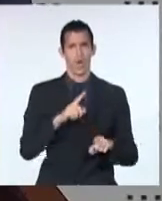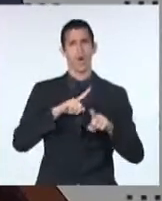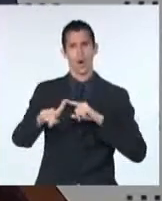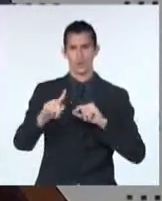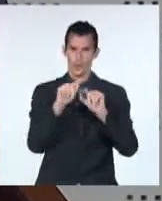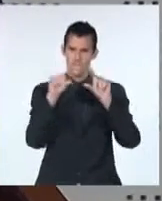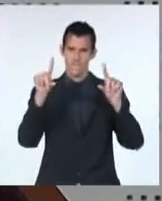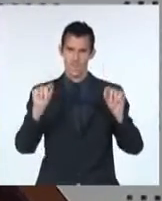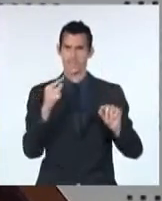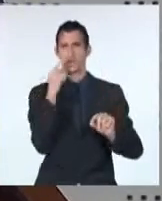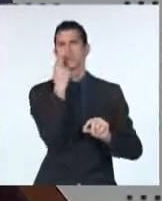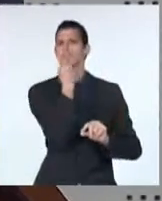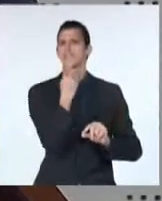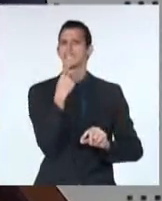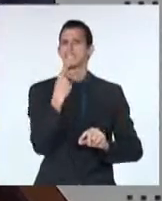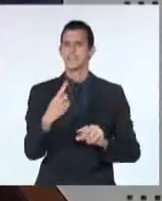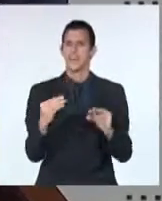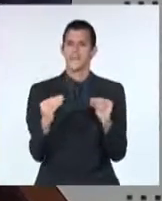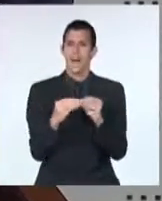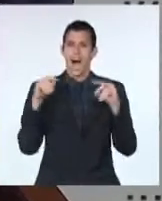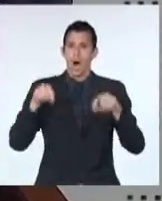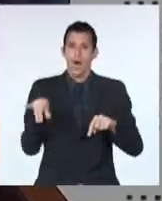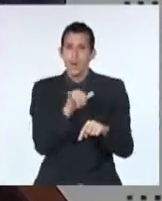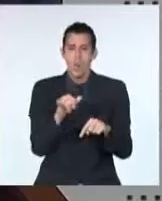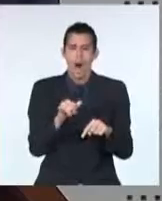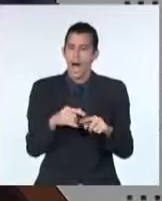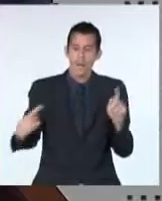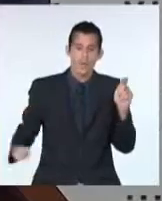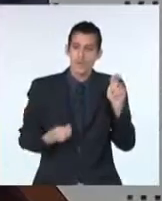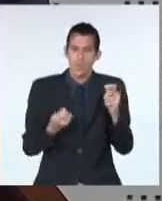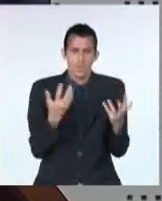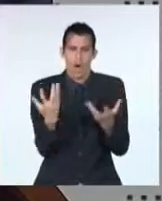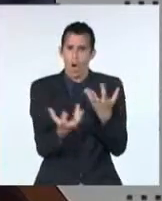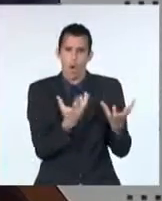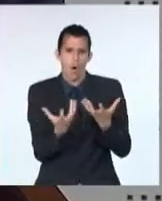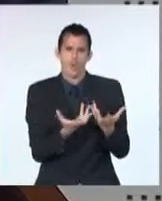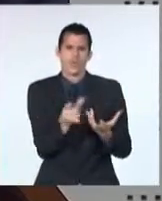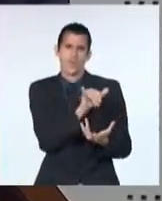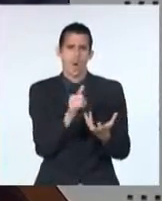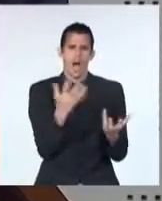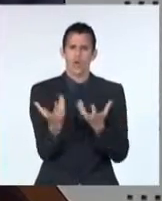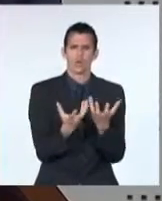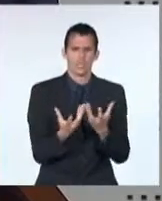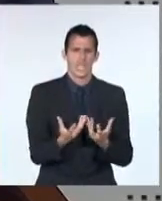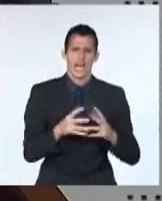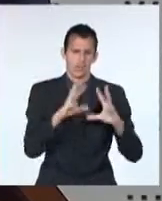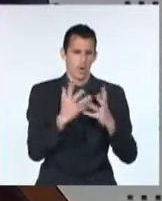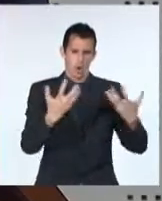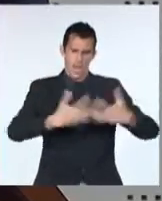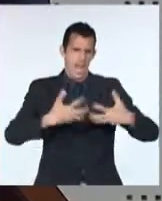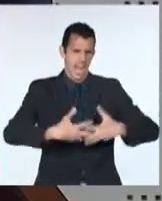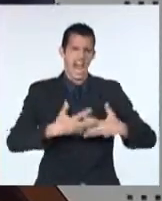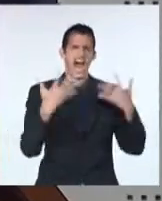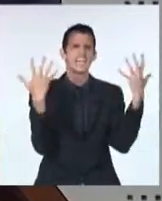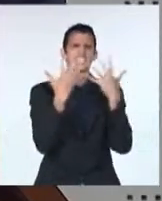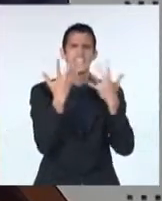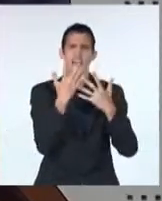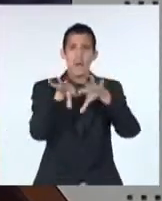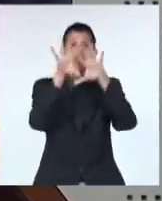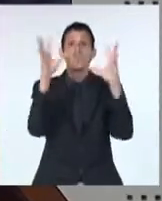identitarias, conservamos el nombre original, pero somos más, mucho más que 77 países. Hoy